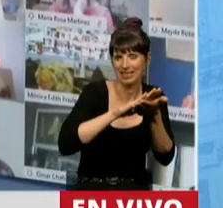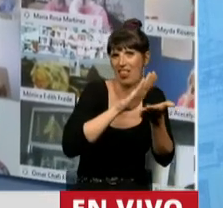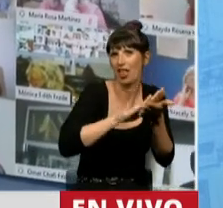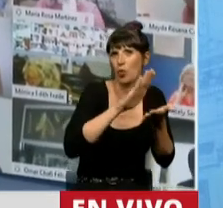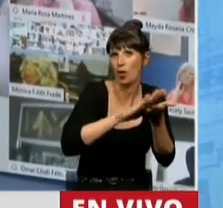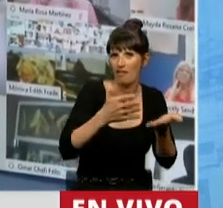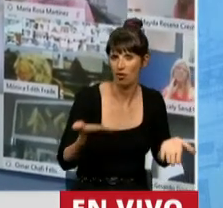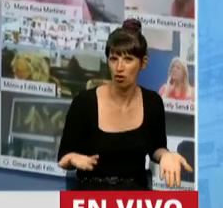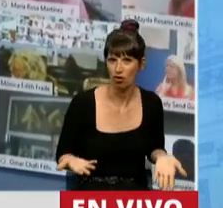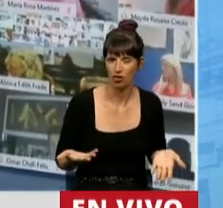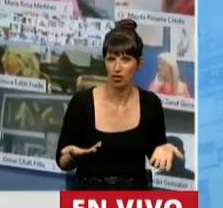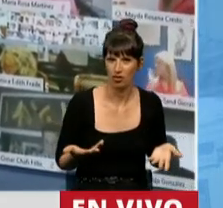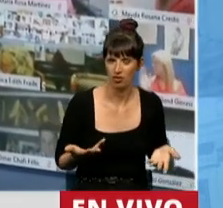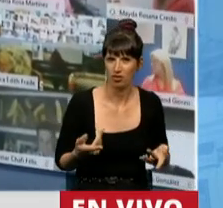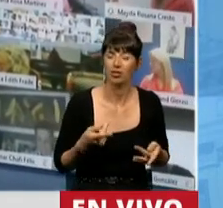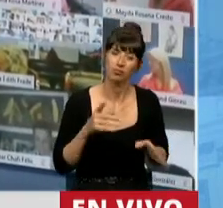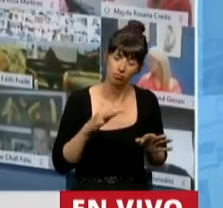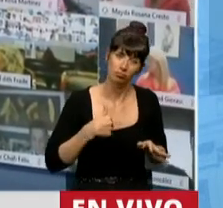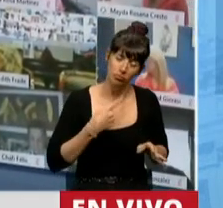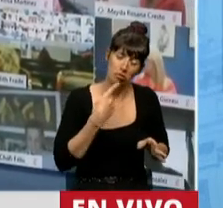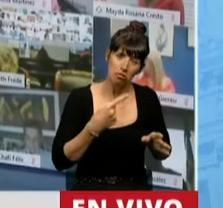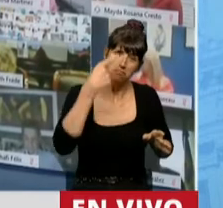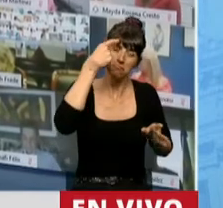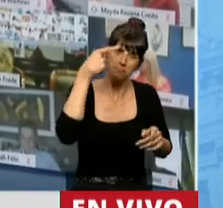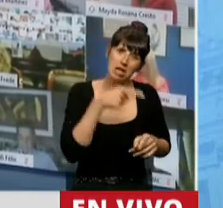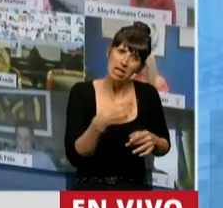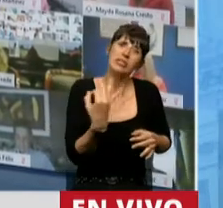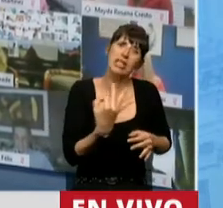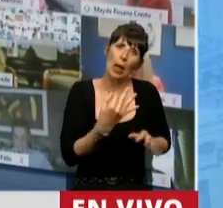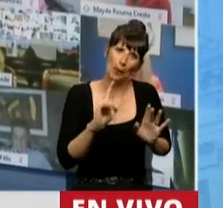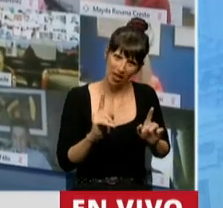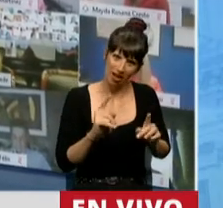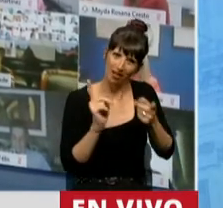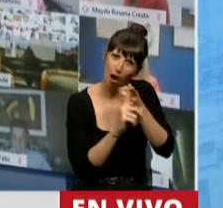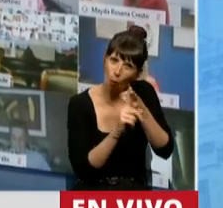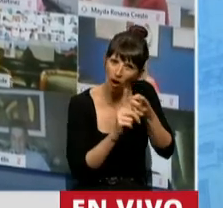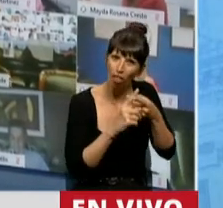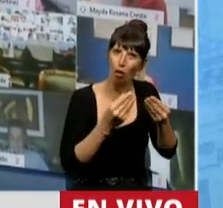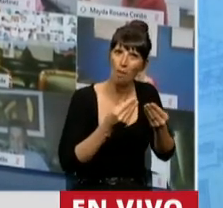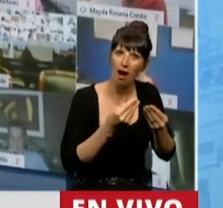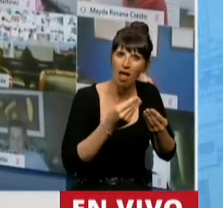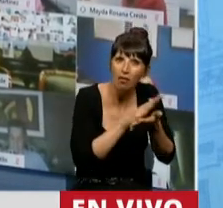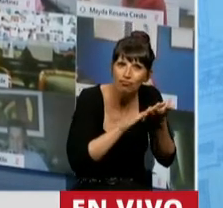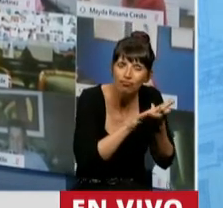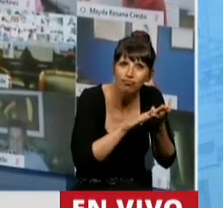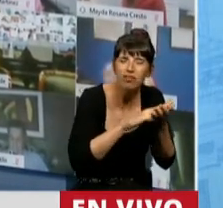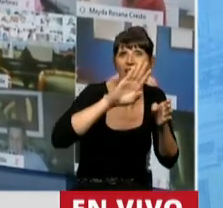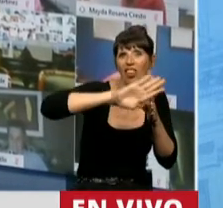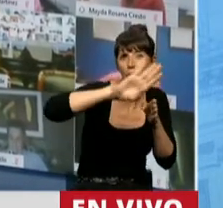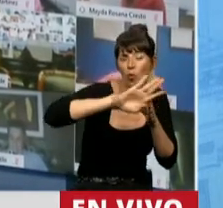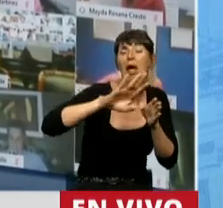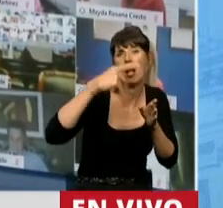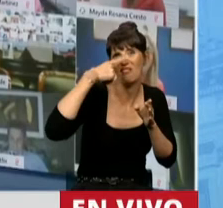yo lo destaco como una refinanciación bien hecha, no deja de ser una refinanciación con una quita